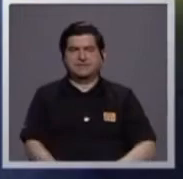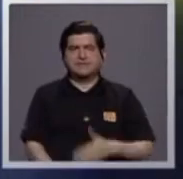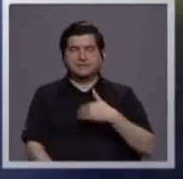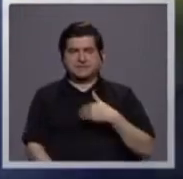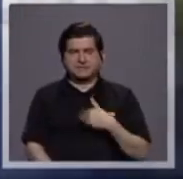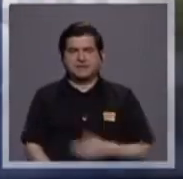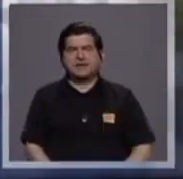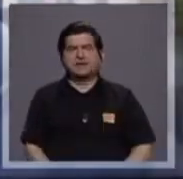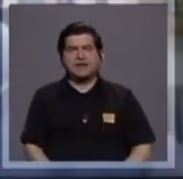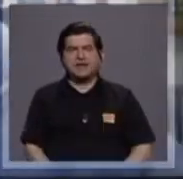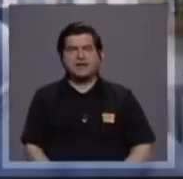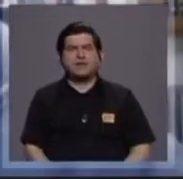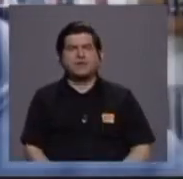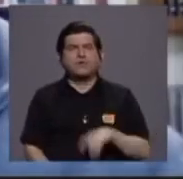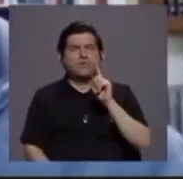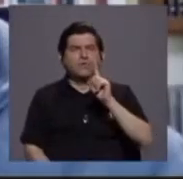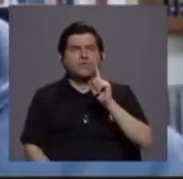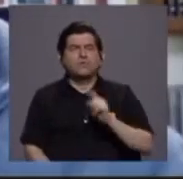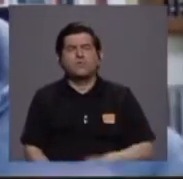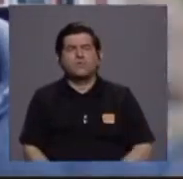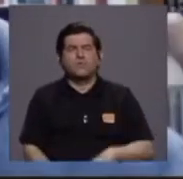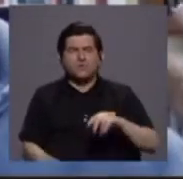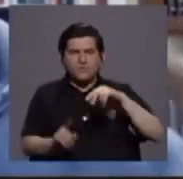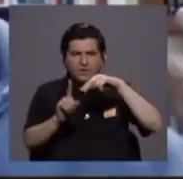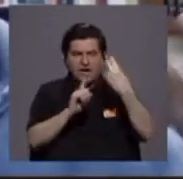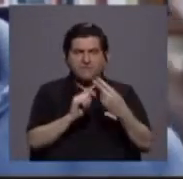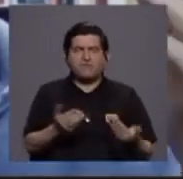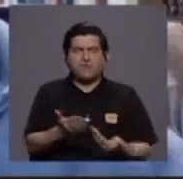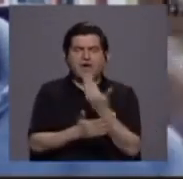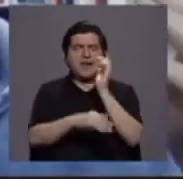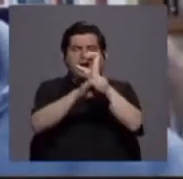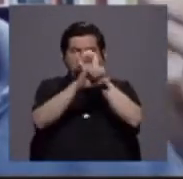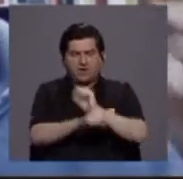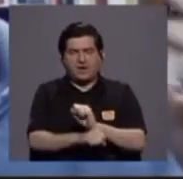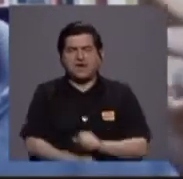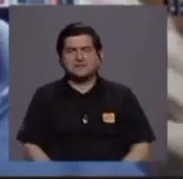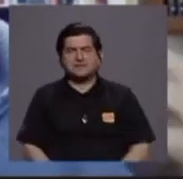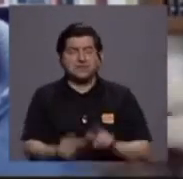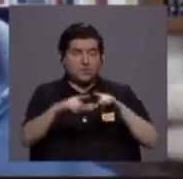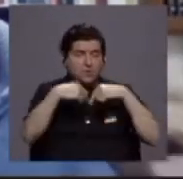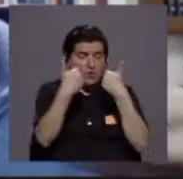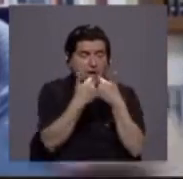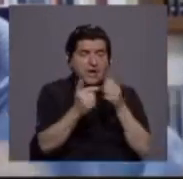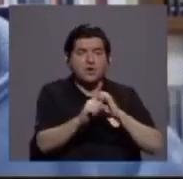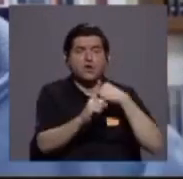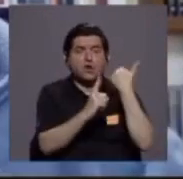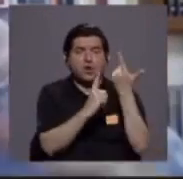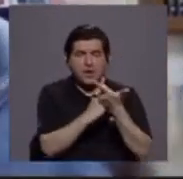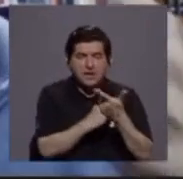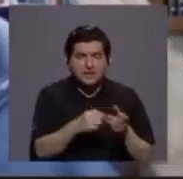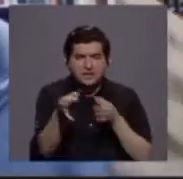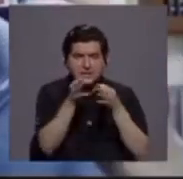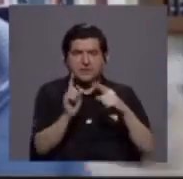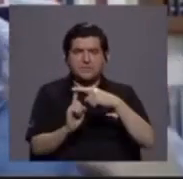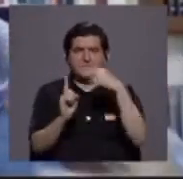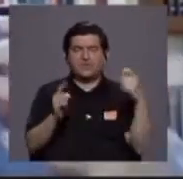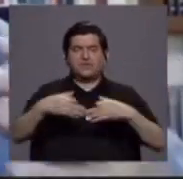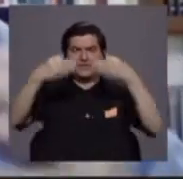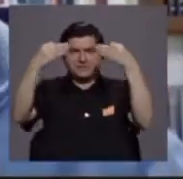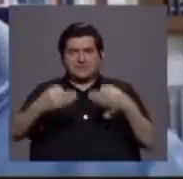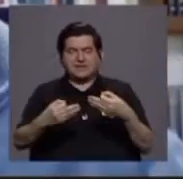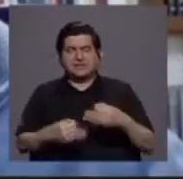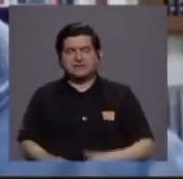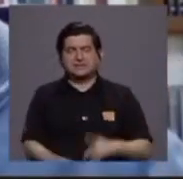común con el enfoque neoclásico de que el fenómeno agregado colectivo social se explica a partir de decisiones de